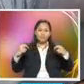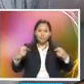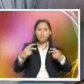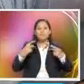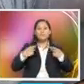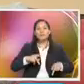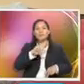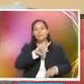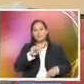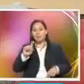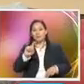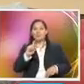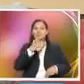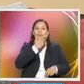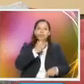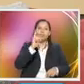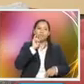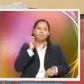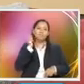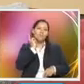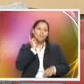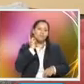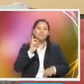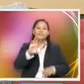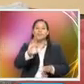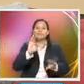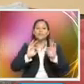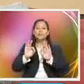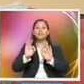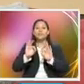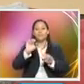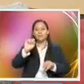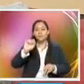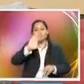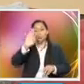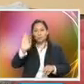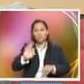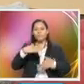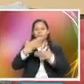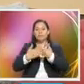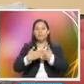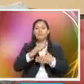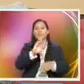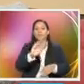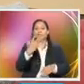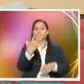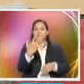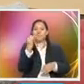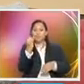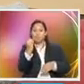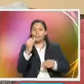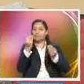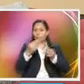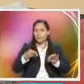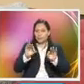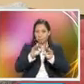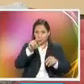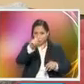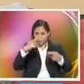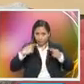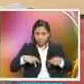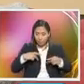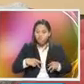100 diputados y diputadas que se van a elegir el 60% el próximo 5 de junio. Es importante que la ciudadanía tenga en cuenta